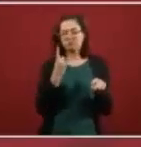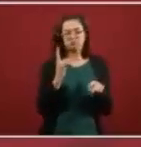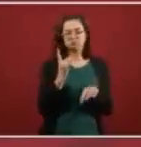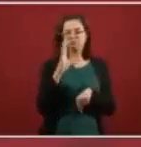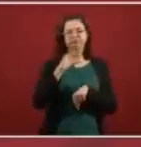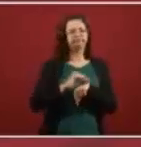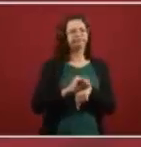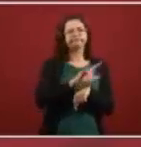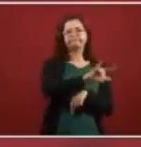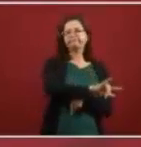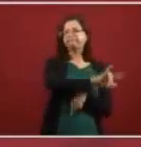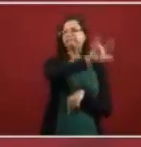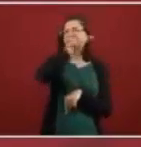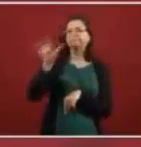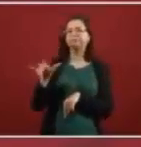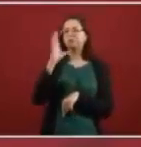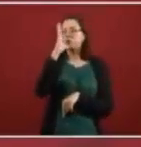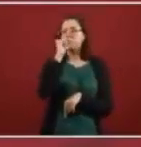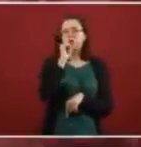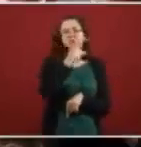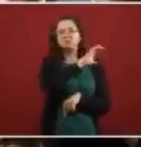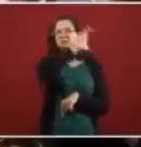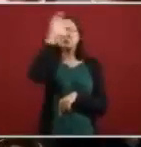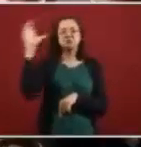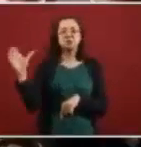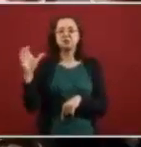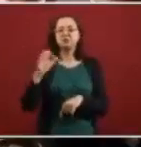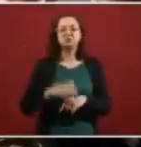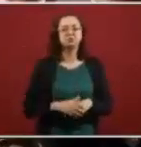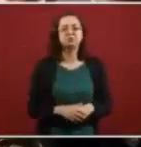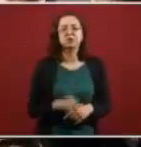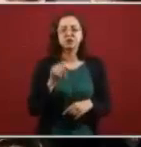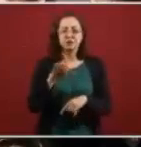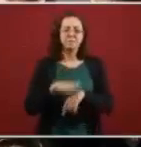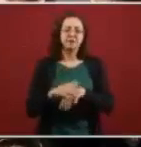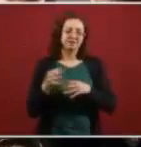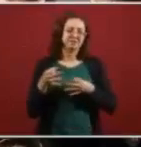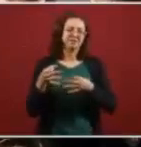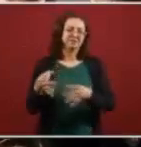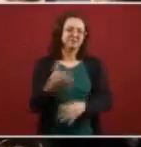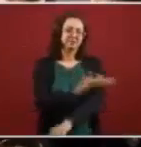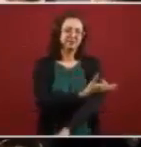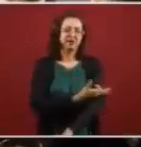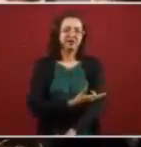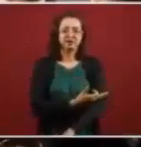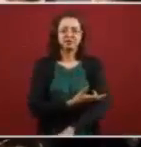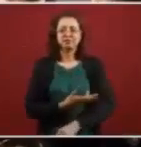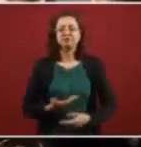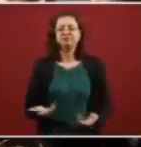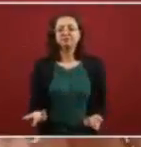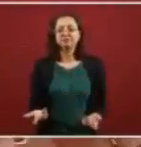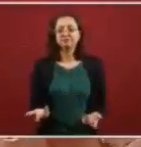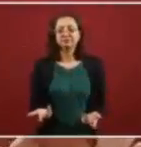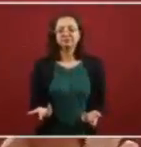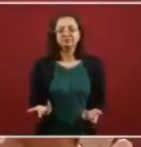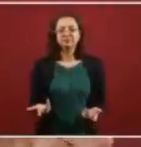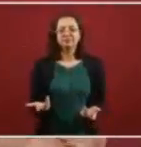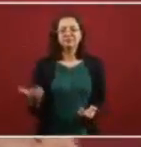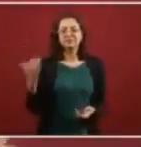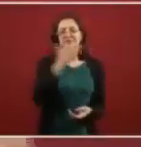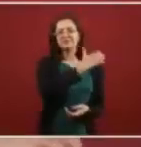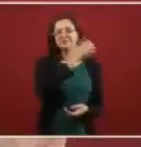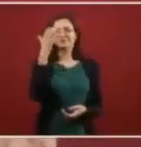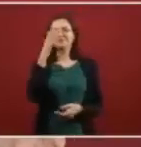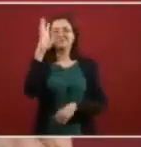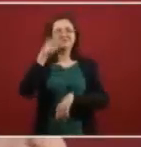debutar porque había valores adelante entonces como no se puede cruzar bolivia